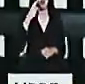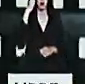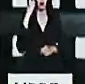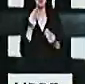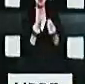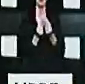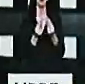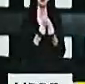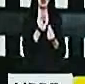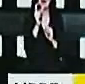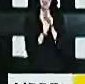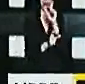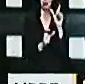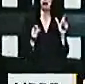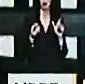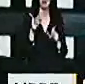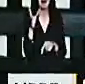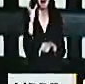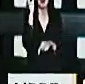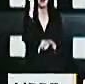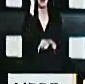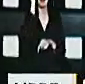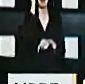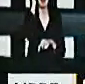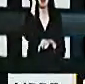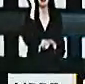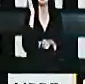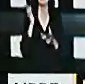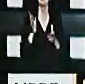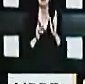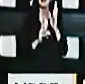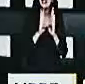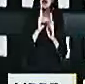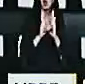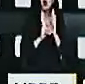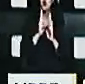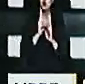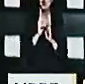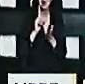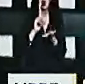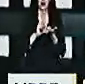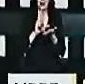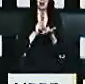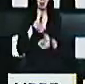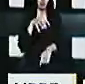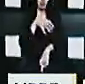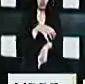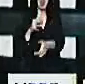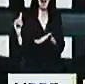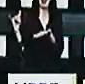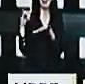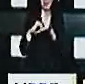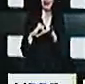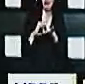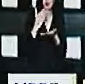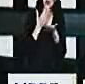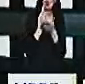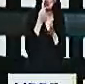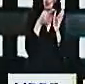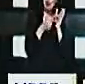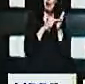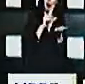personas. Y me hiciste recordar el desarrollo que se hizo localmente ahí en Aysén para resolver un problema